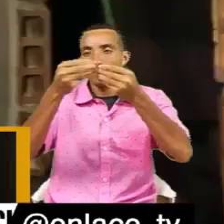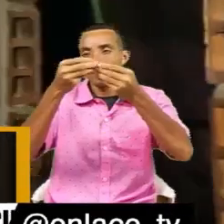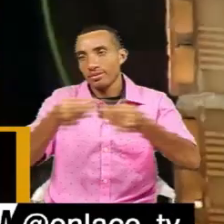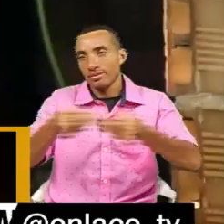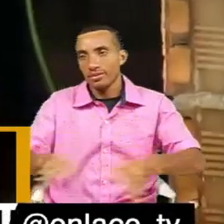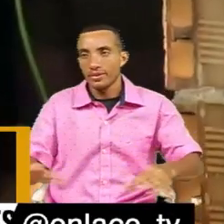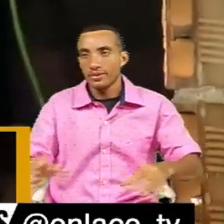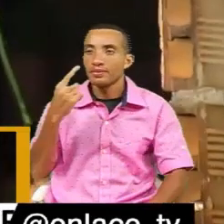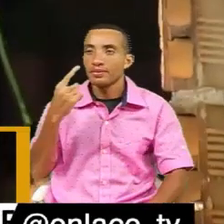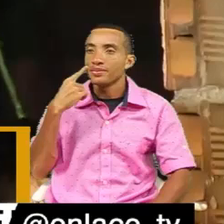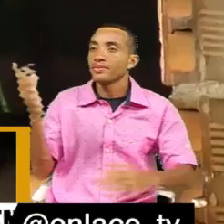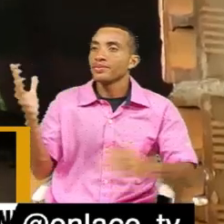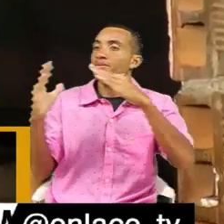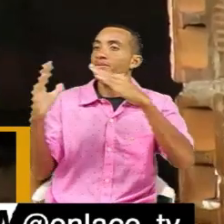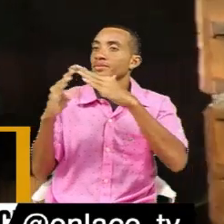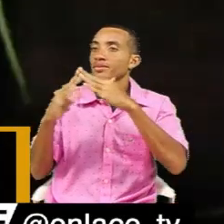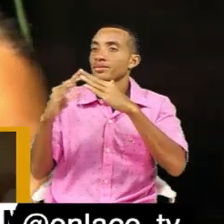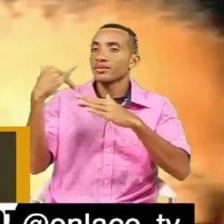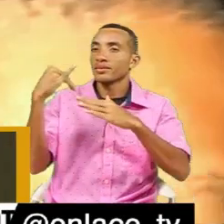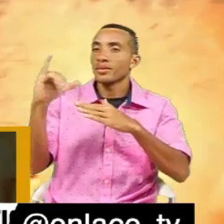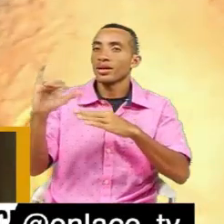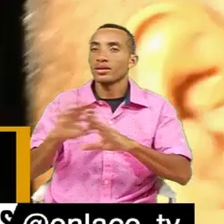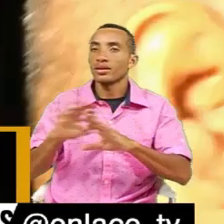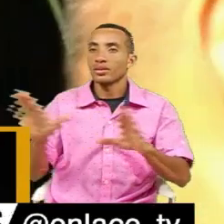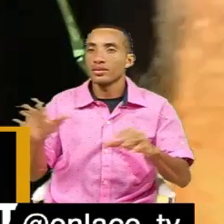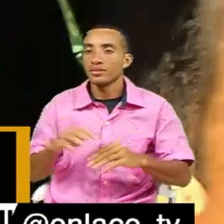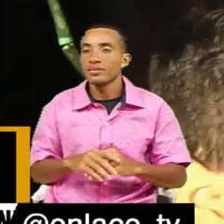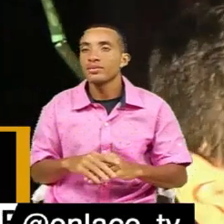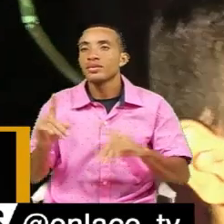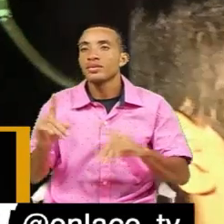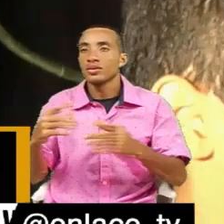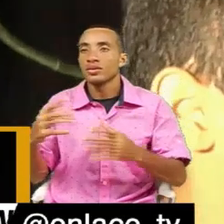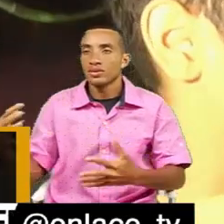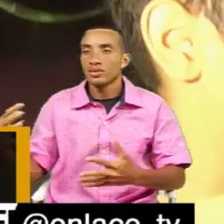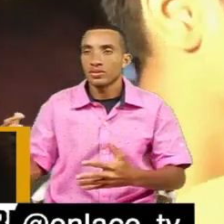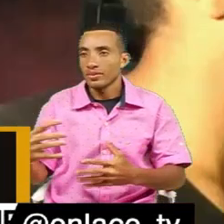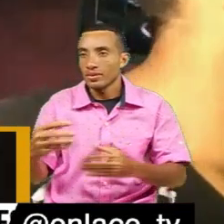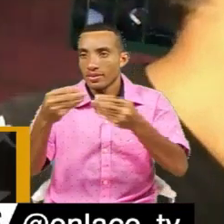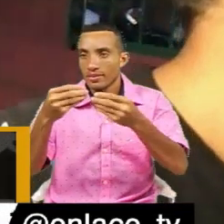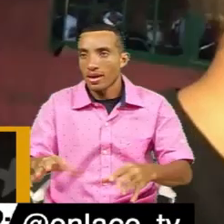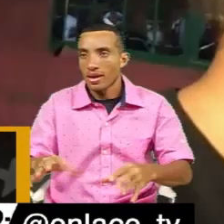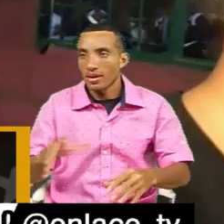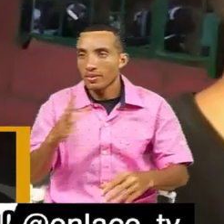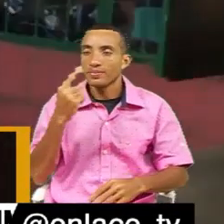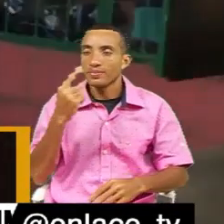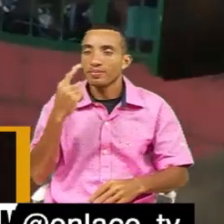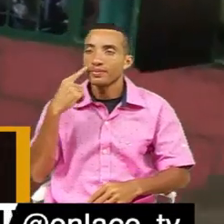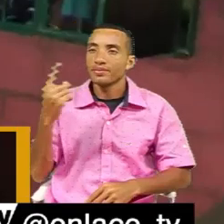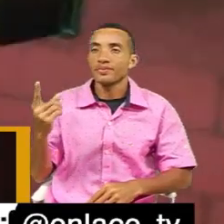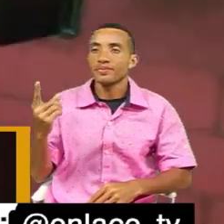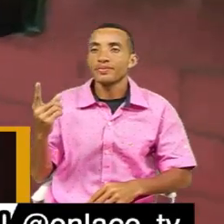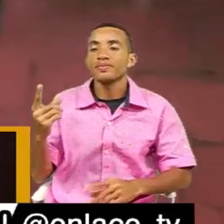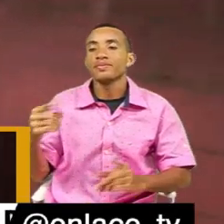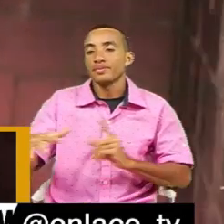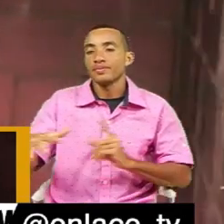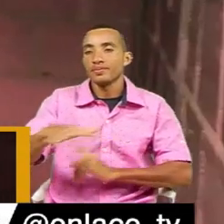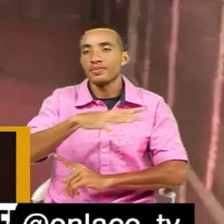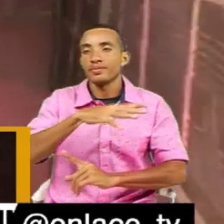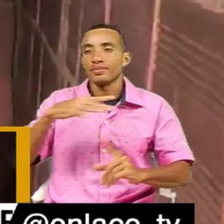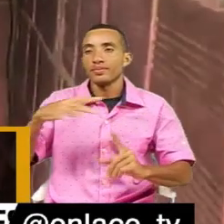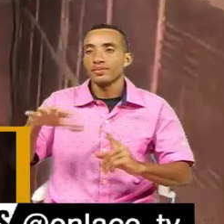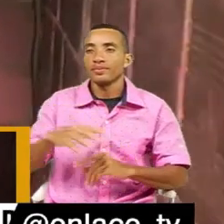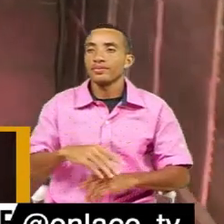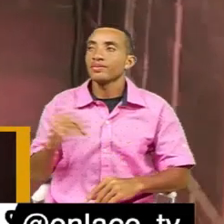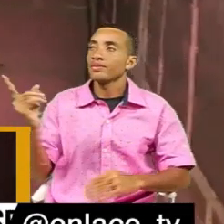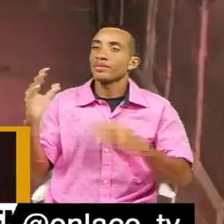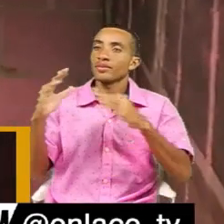de su vivienda se encuentran ya los residuos que se recolectaron de lo nada que le quedó y pues esas son las condiciones en las que quedó su